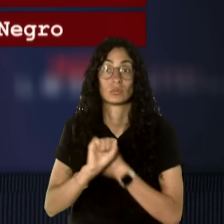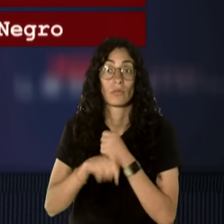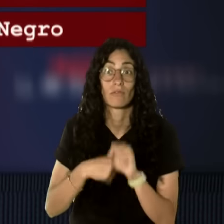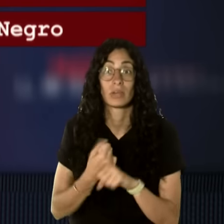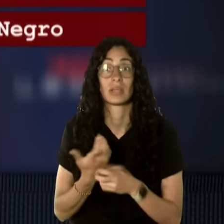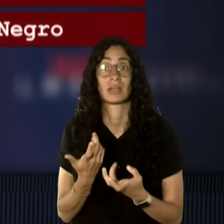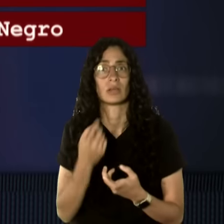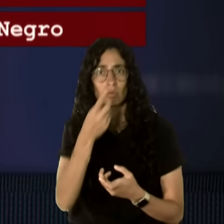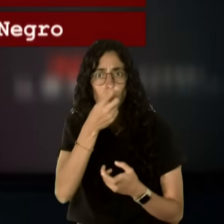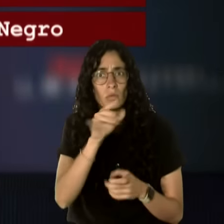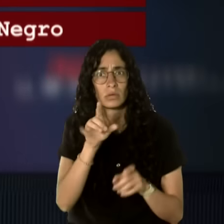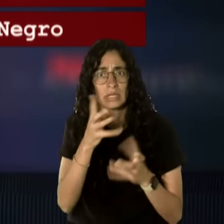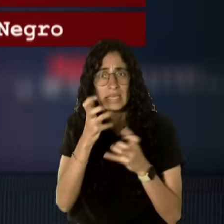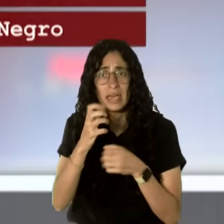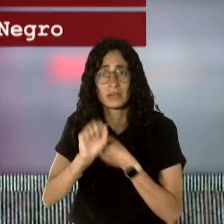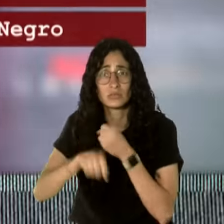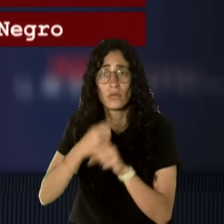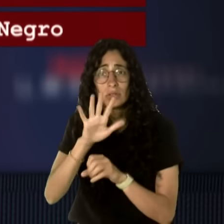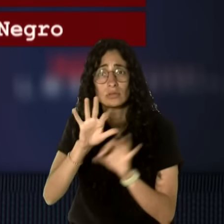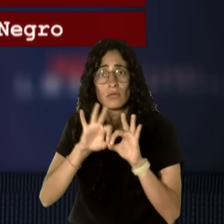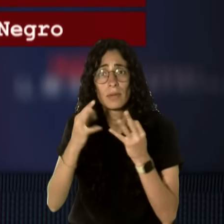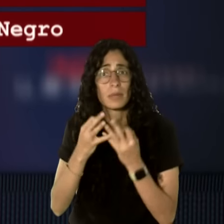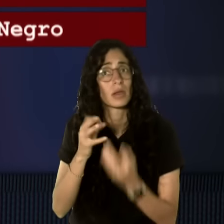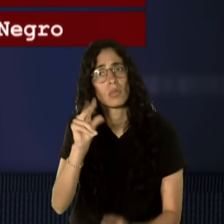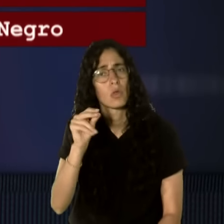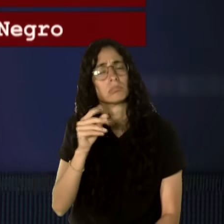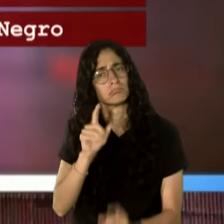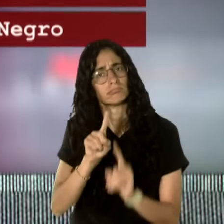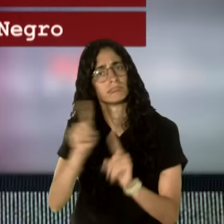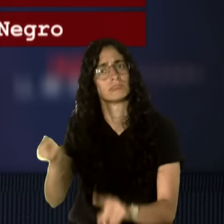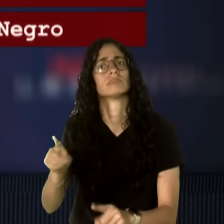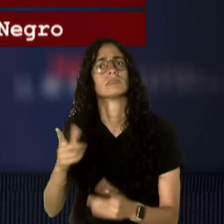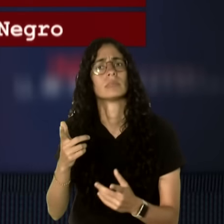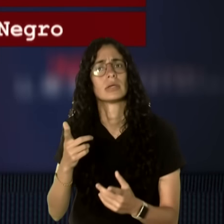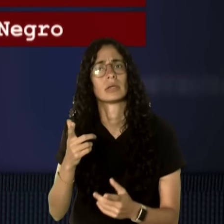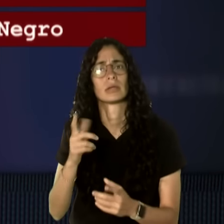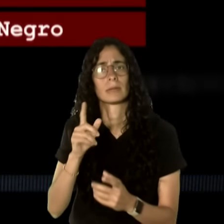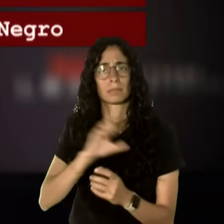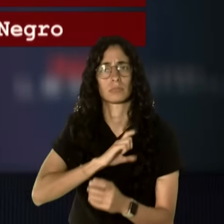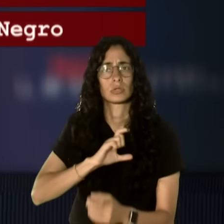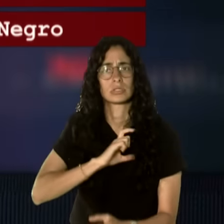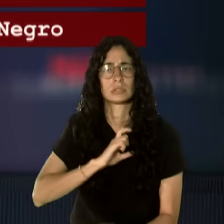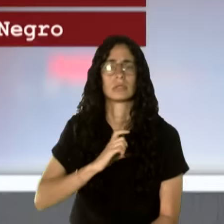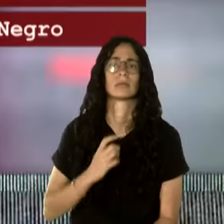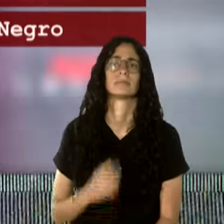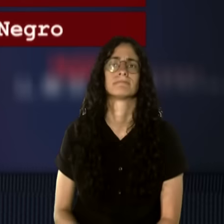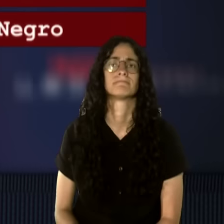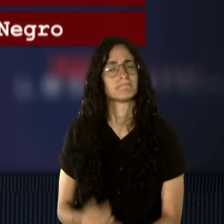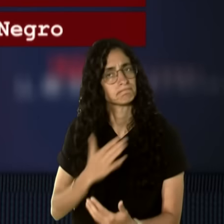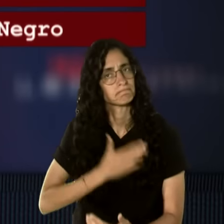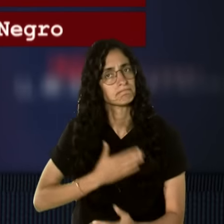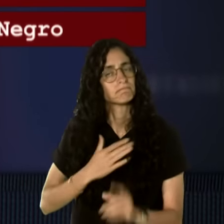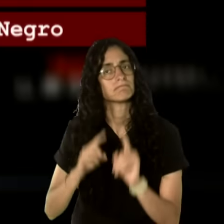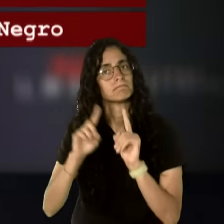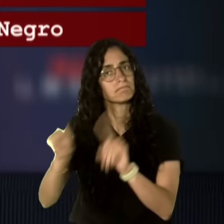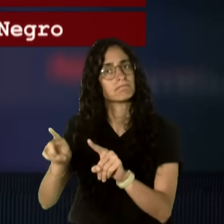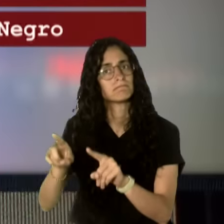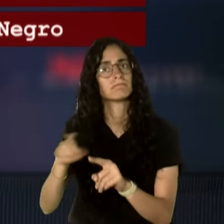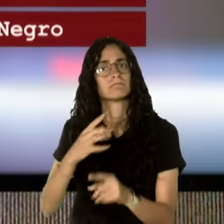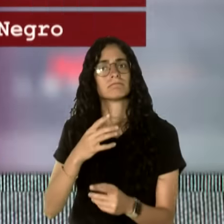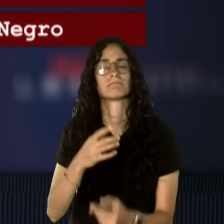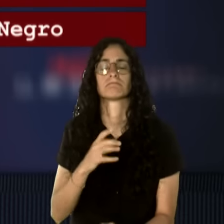vas a hacer sufrir a ellos pues entonces Entrégate Jorge yamil Entrégate tienes esa